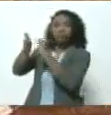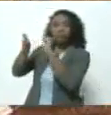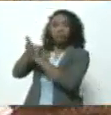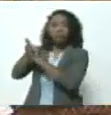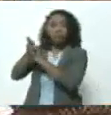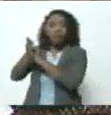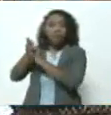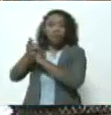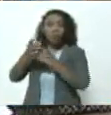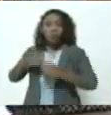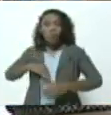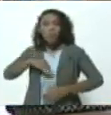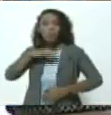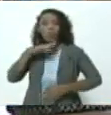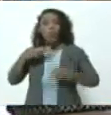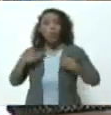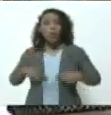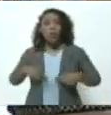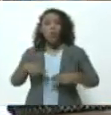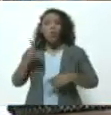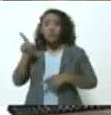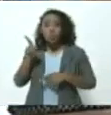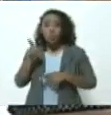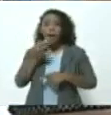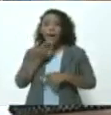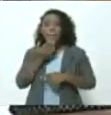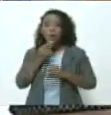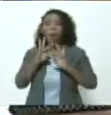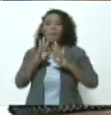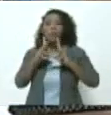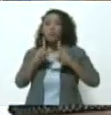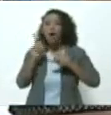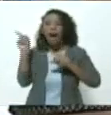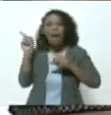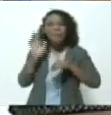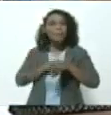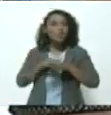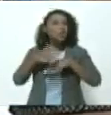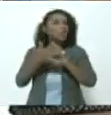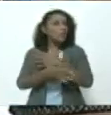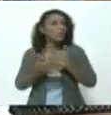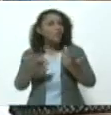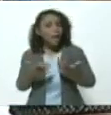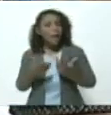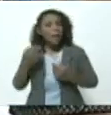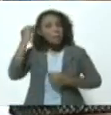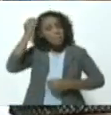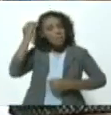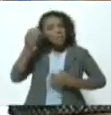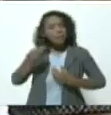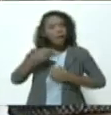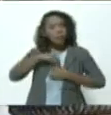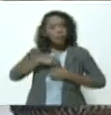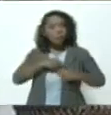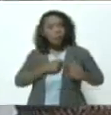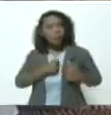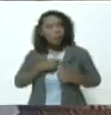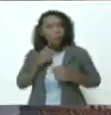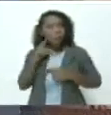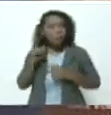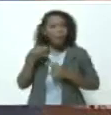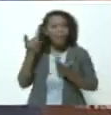humanidad, si cuentas lo que pasó, si te involucras con los personajes que pasaron por ahí, dejan de